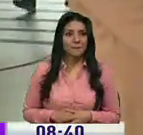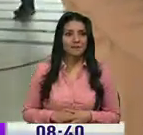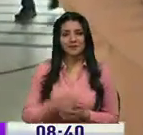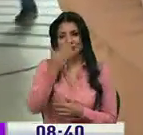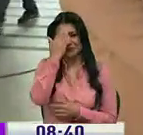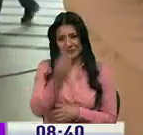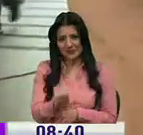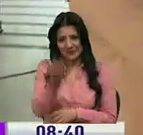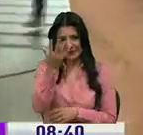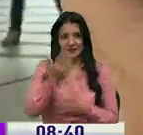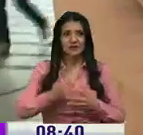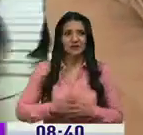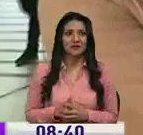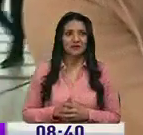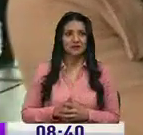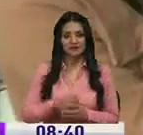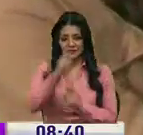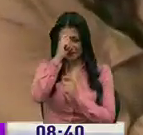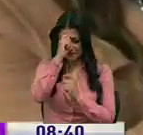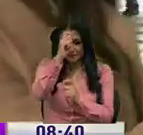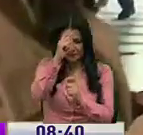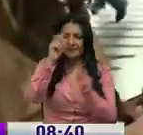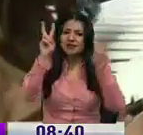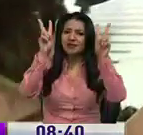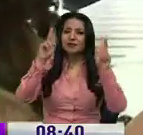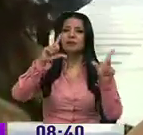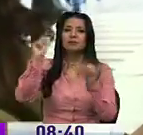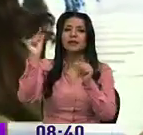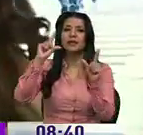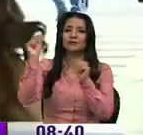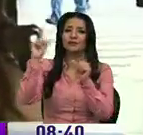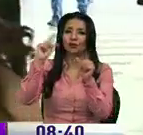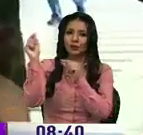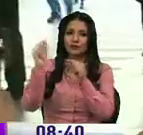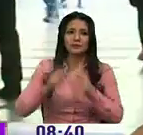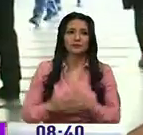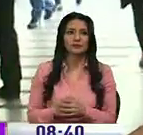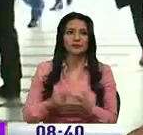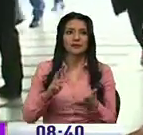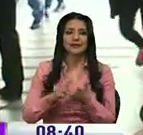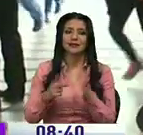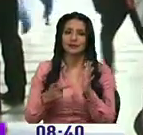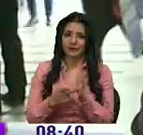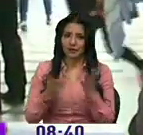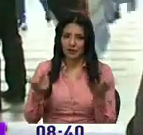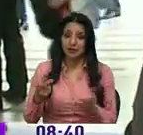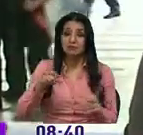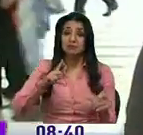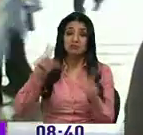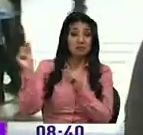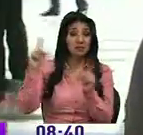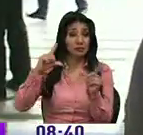días. Es un homenaje a la migración, ¿no? Con esto queremos no plantear